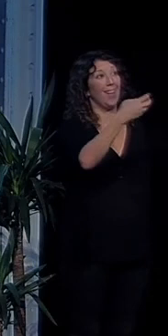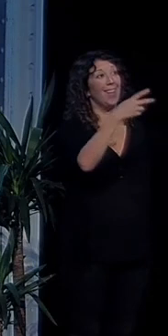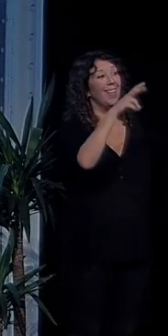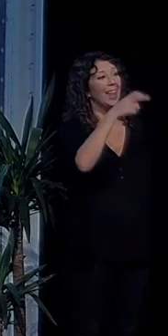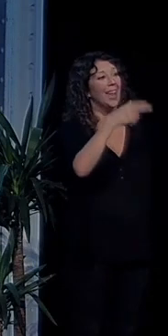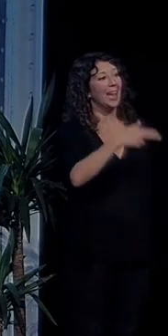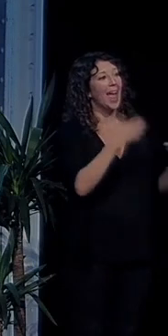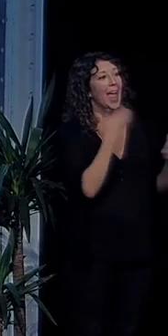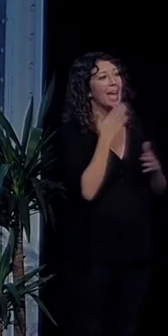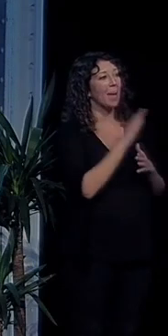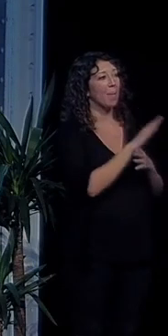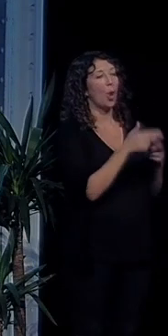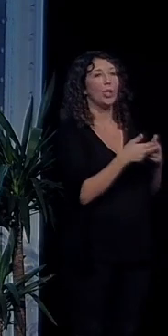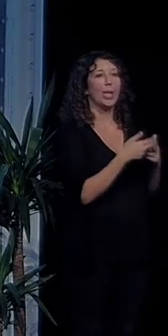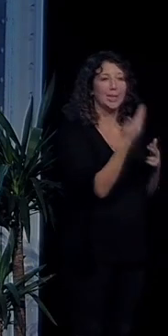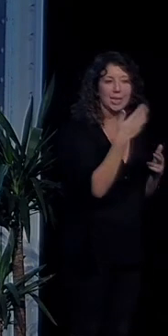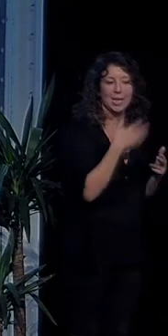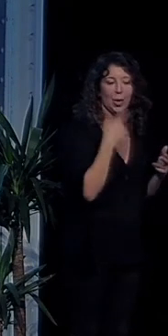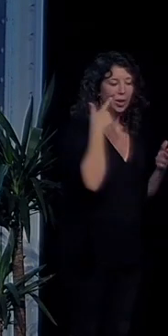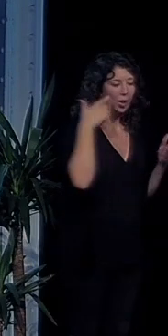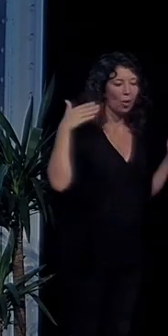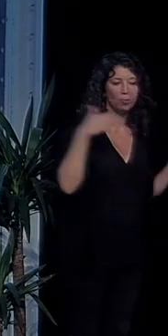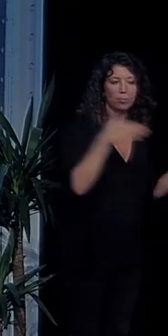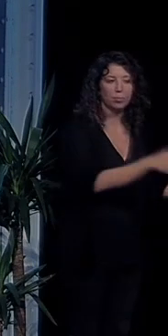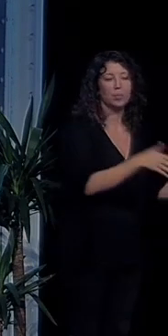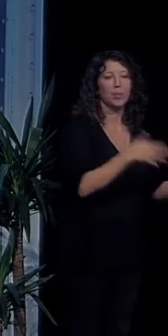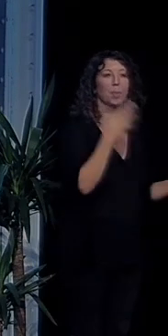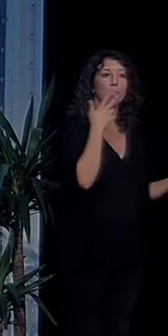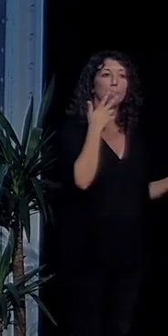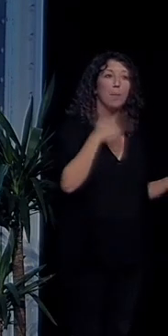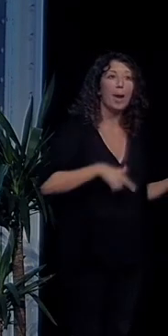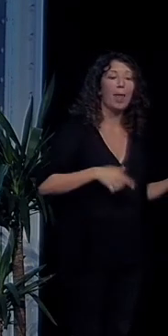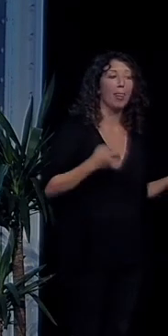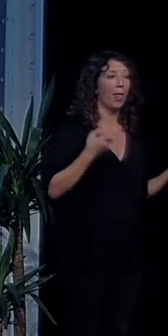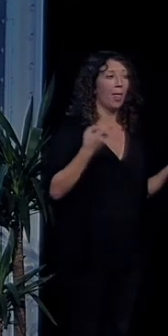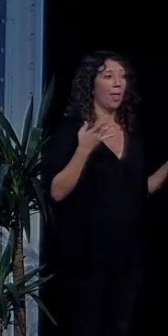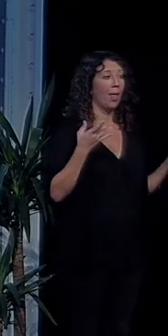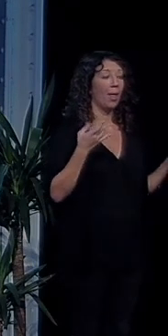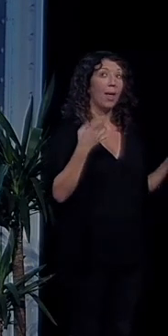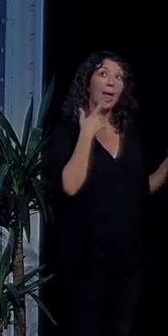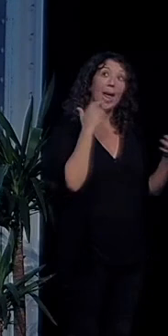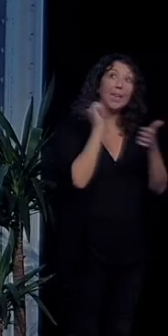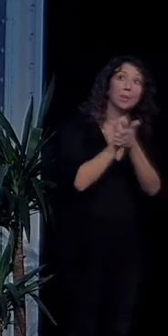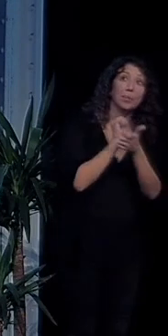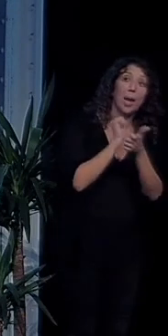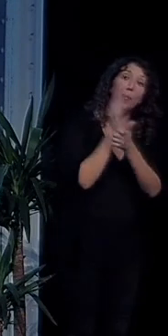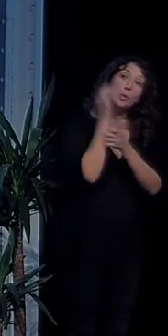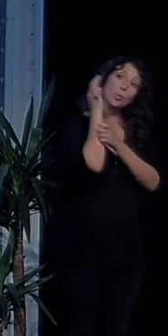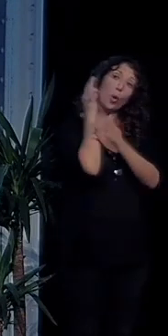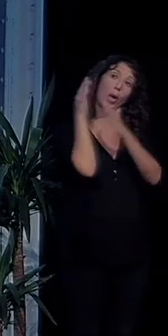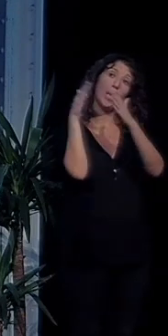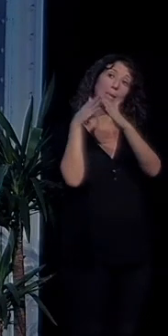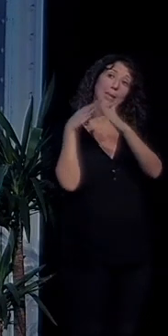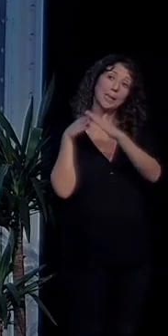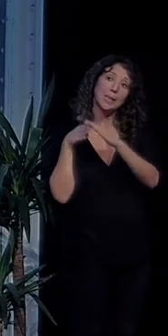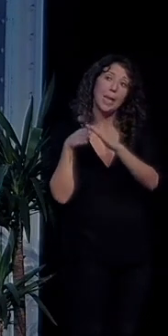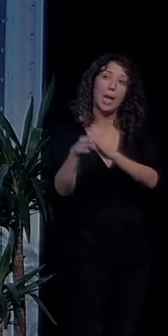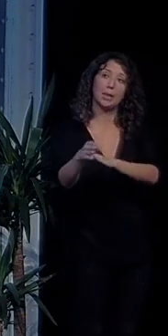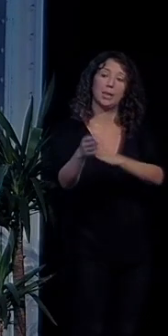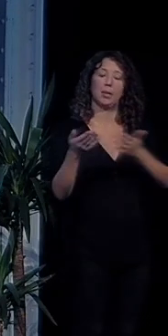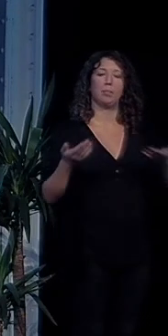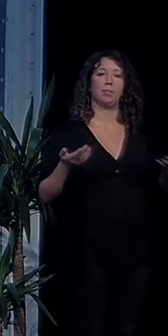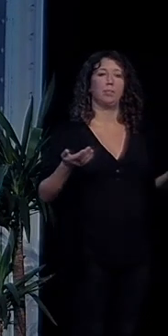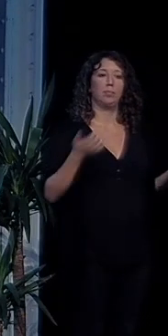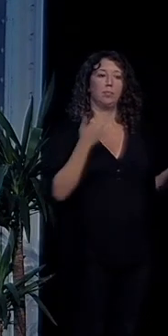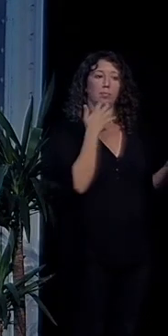taxista, ni en esto, pero me ha parecido irónico que saliera diciendo que esperan a que las mujeres entren en casa, porque yo, por ejemplo, en